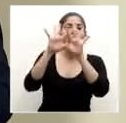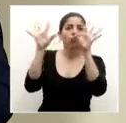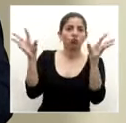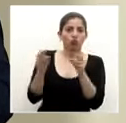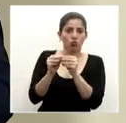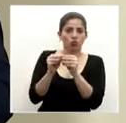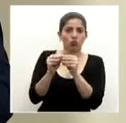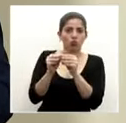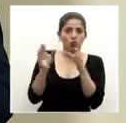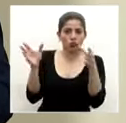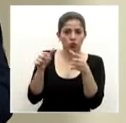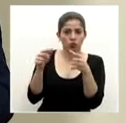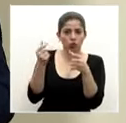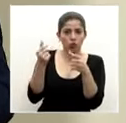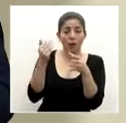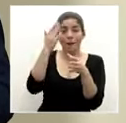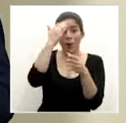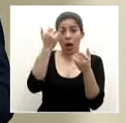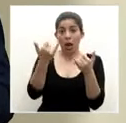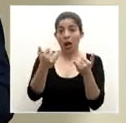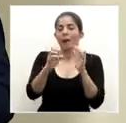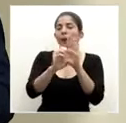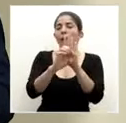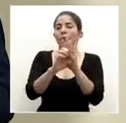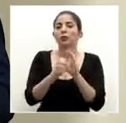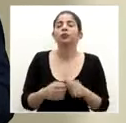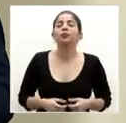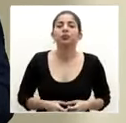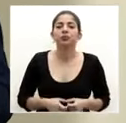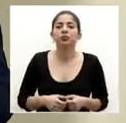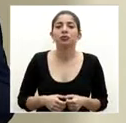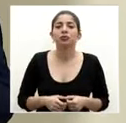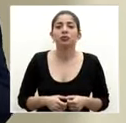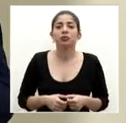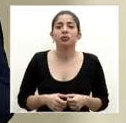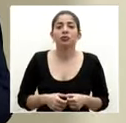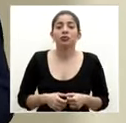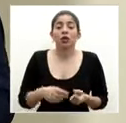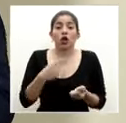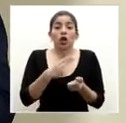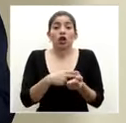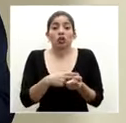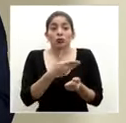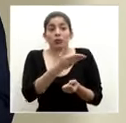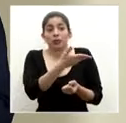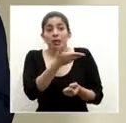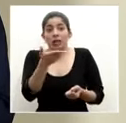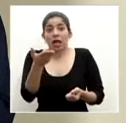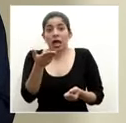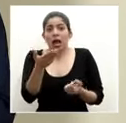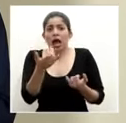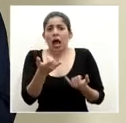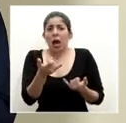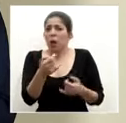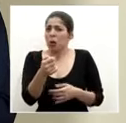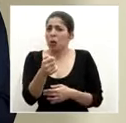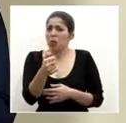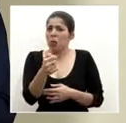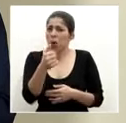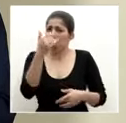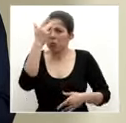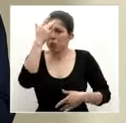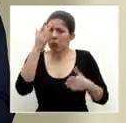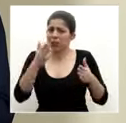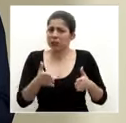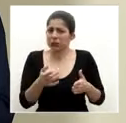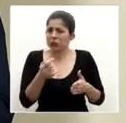porque en este momento, por ejemplo, en nuestros hospitales tenemos realmente pocos pacientes. O